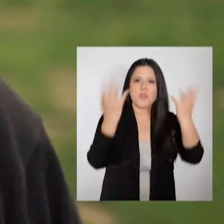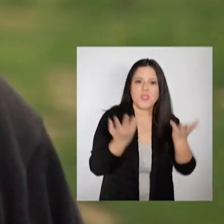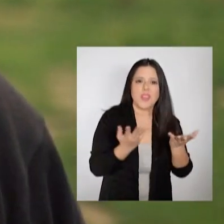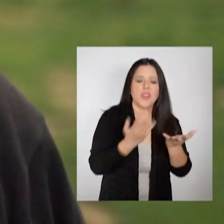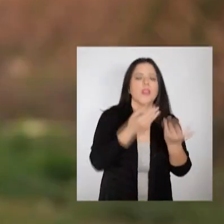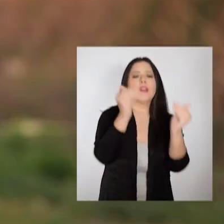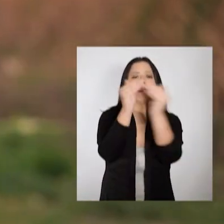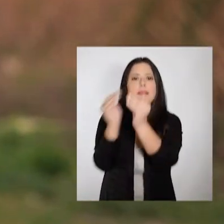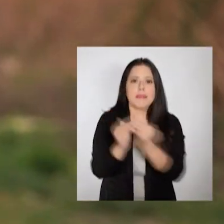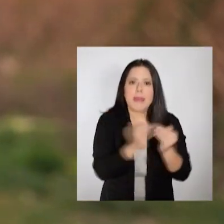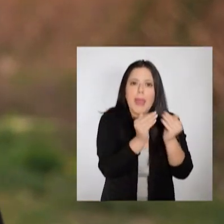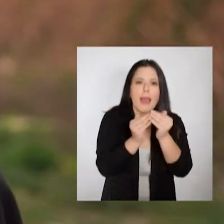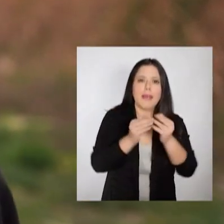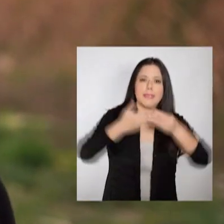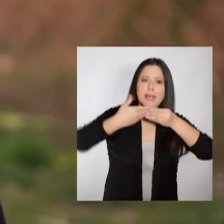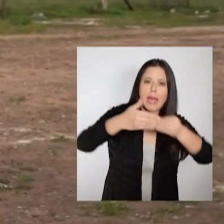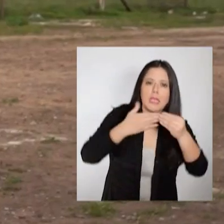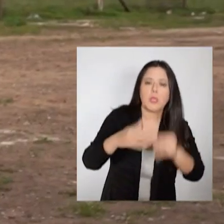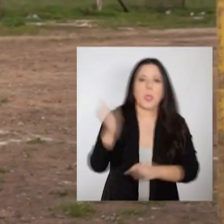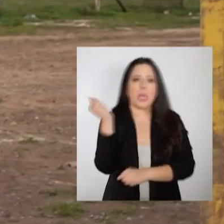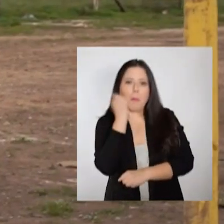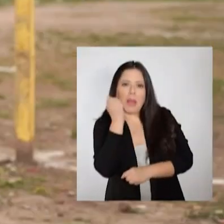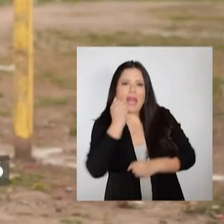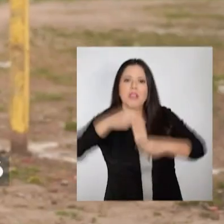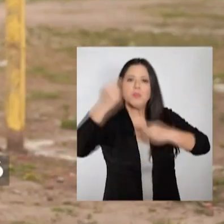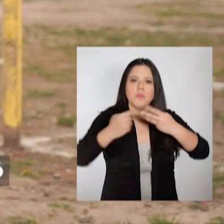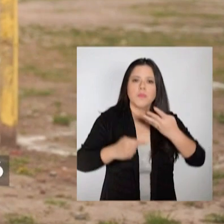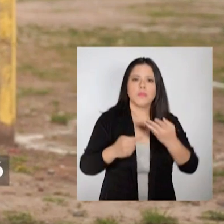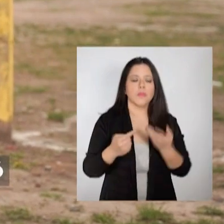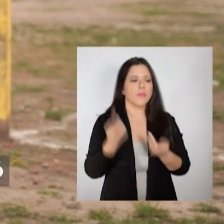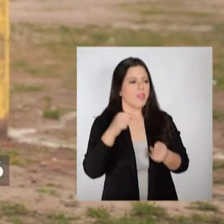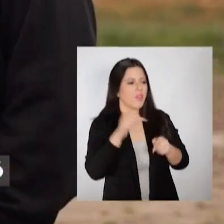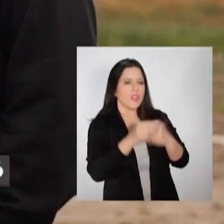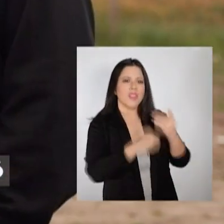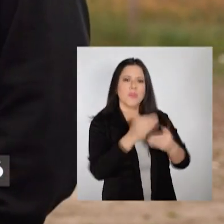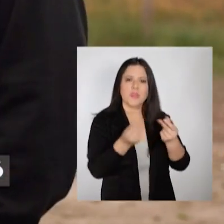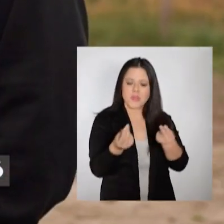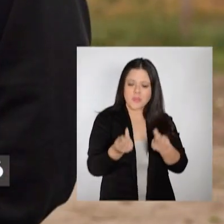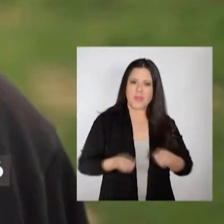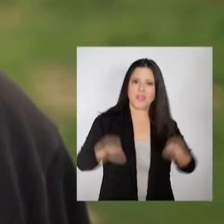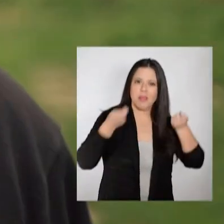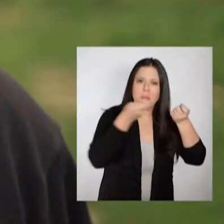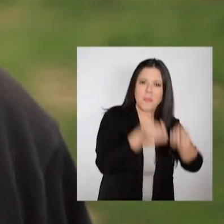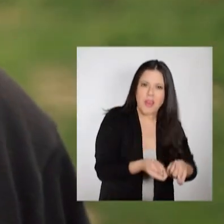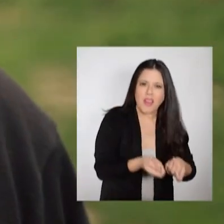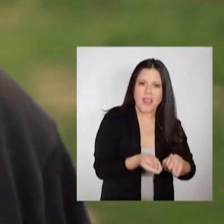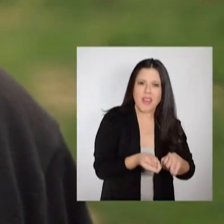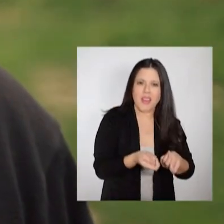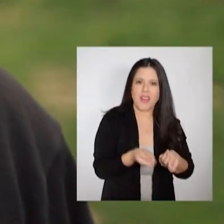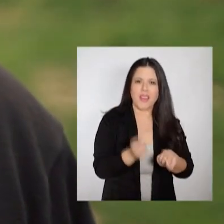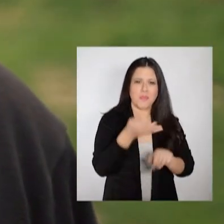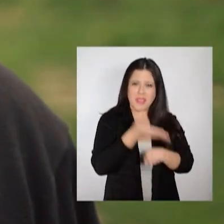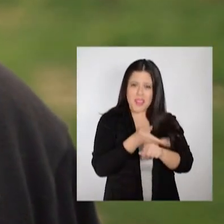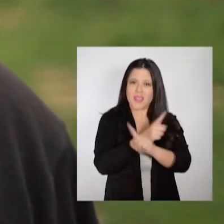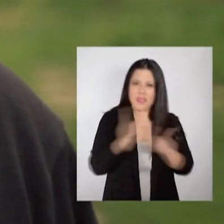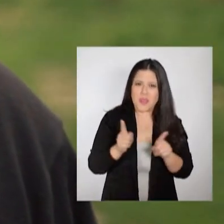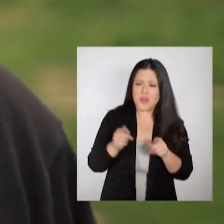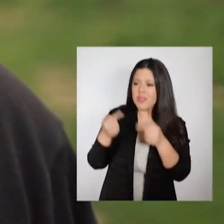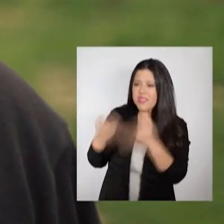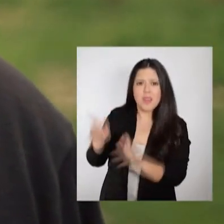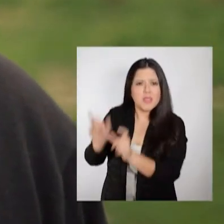casita con cartones, con plástico, con un pallet. Y hay un montón de dinero que se va a gastar en un proceso que nadie pidió, y esa gente va a seguir